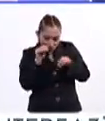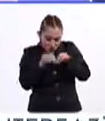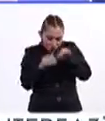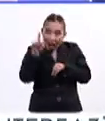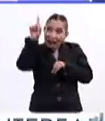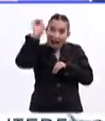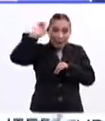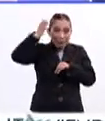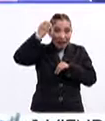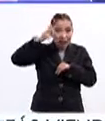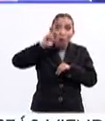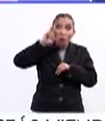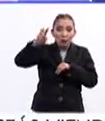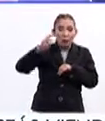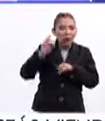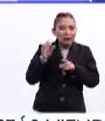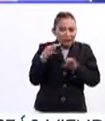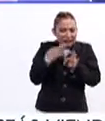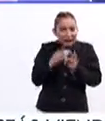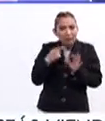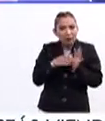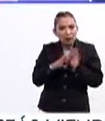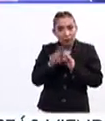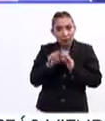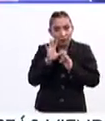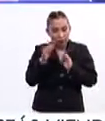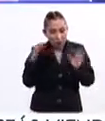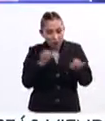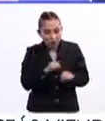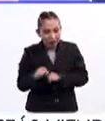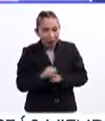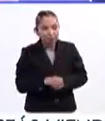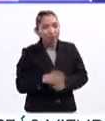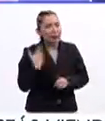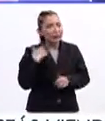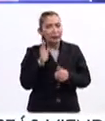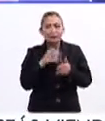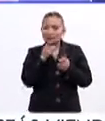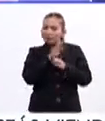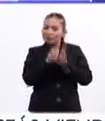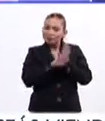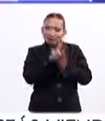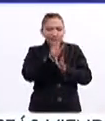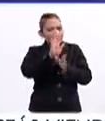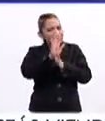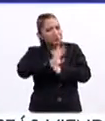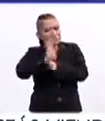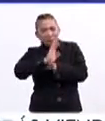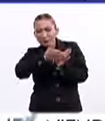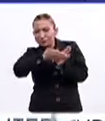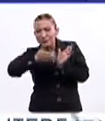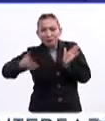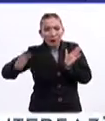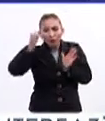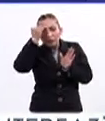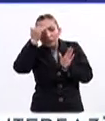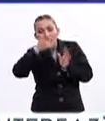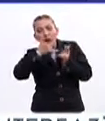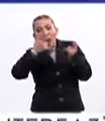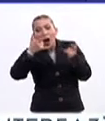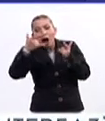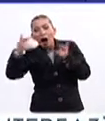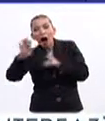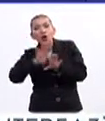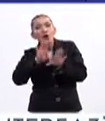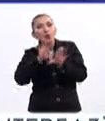experimentos allá arriba en el momento del 85. Entonces, tenemos un documental en el cual podemos conocer un poquito